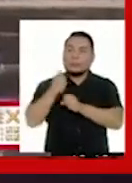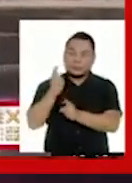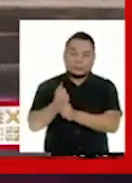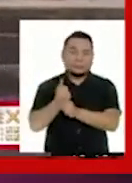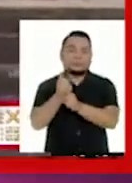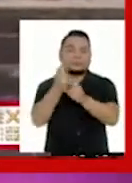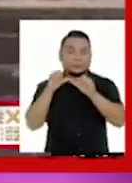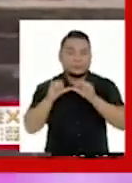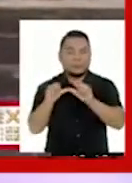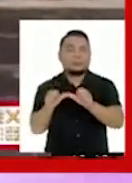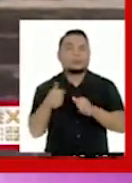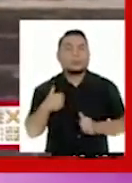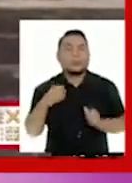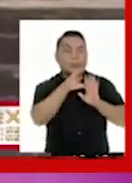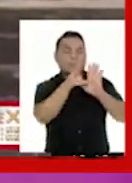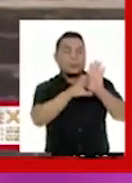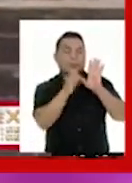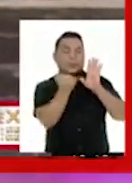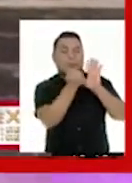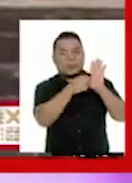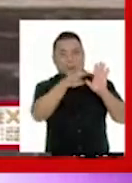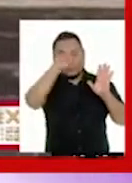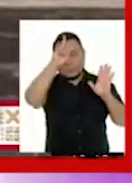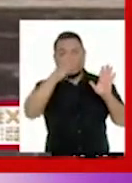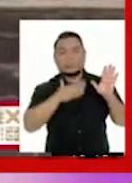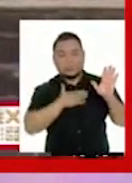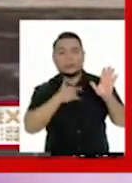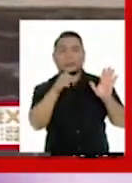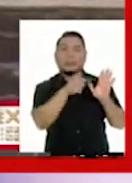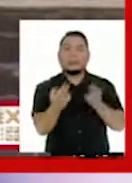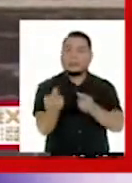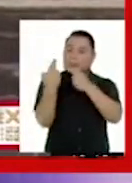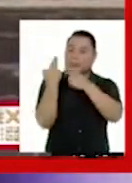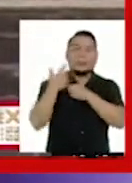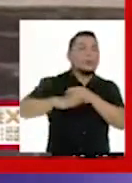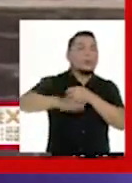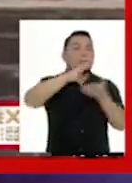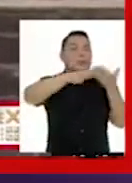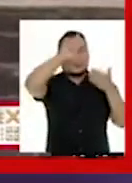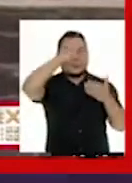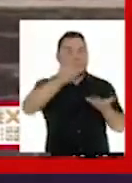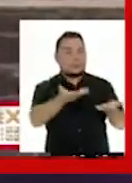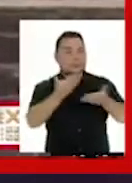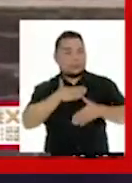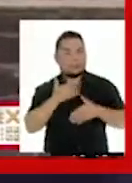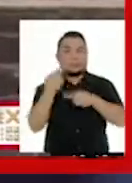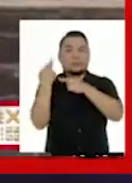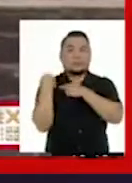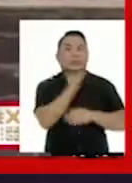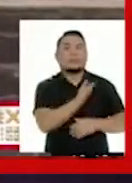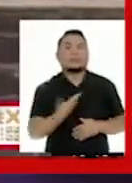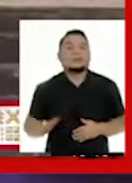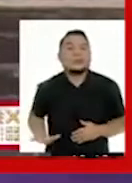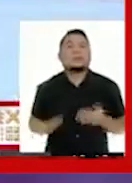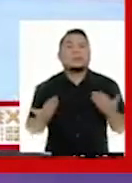dictadura comunista, que el presidente haya nombrado un gabinete como lo haría cualquier presidente de cualquier país, como lo han hecho todos los presidentes peruanos